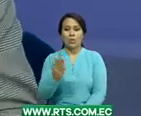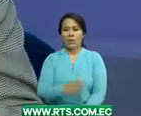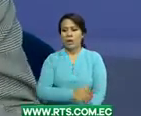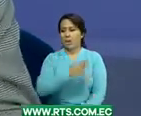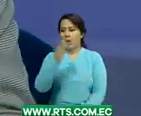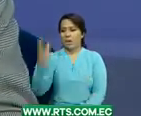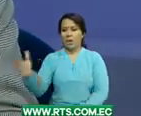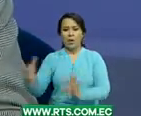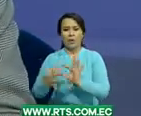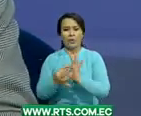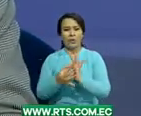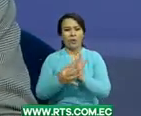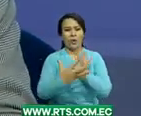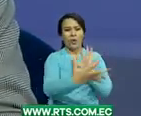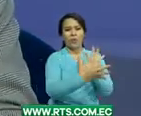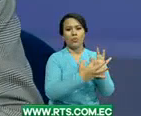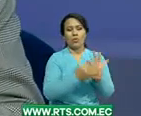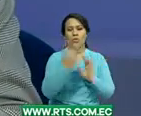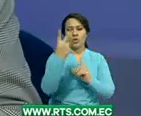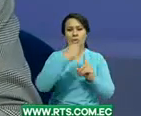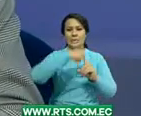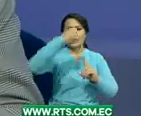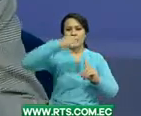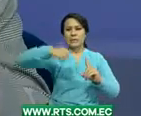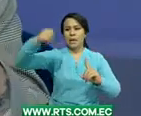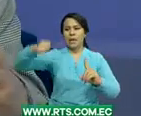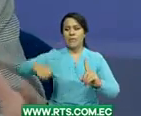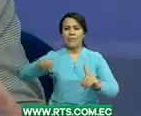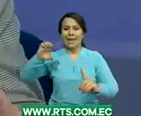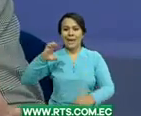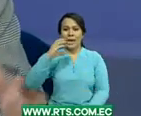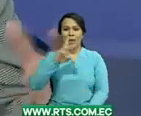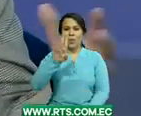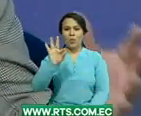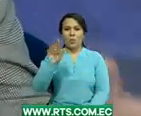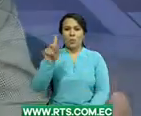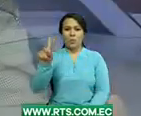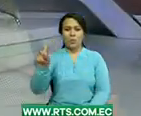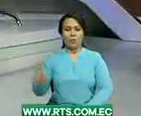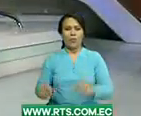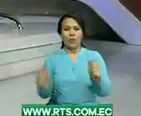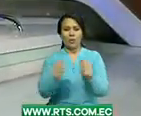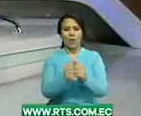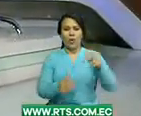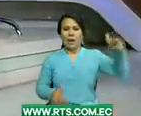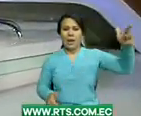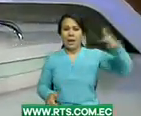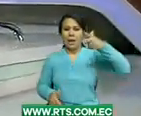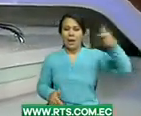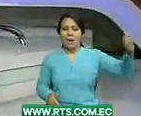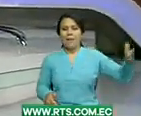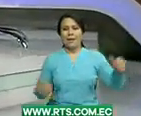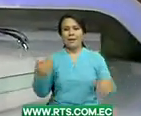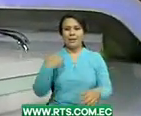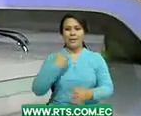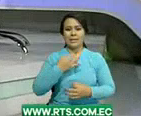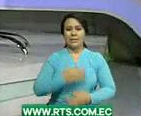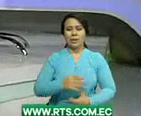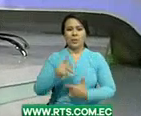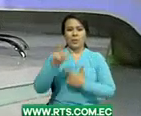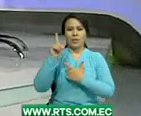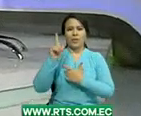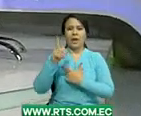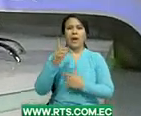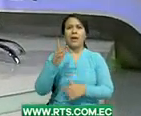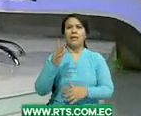ser la interconexión de los 2 sistemas. Estamos hablando EQ911 con las cámaras que tiene la corporación de seguridad ciudadana, son